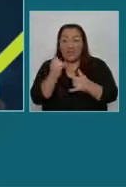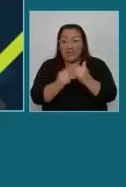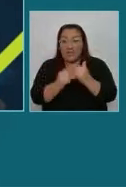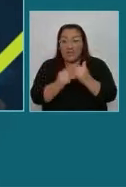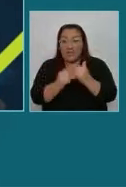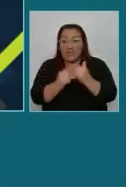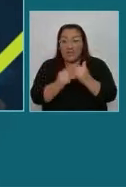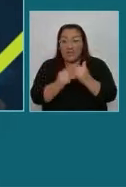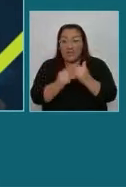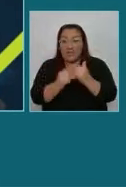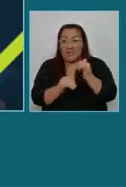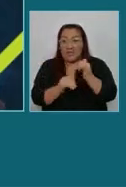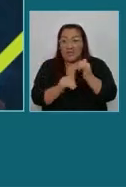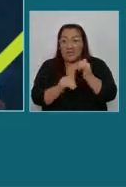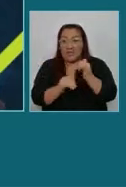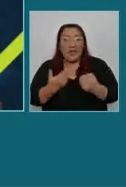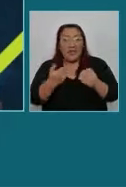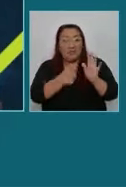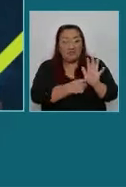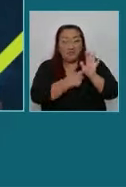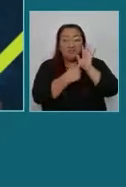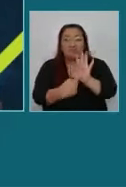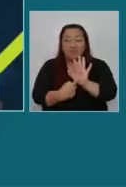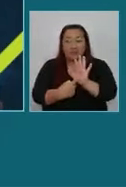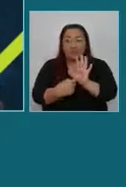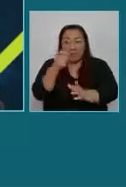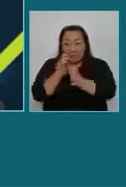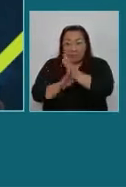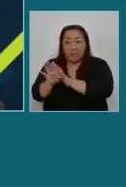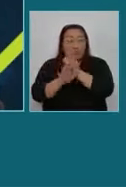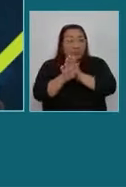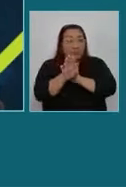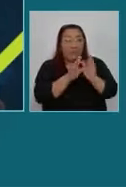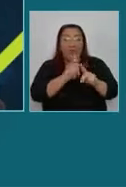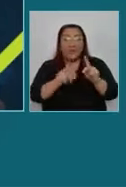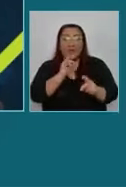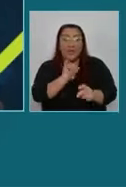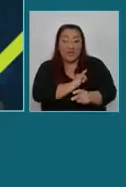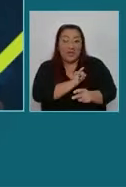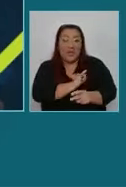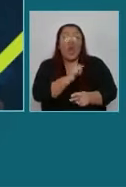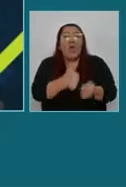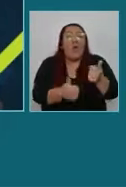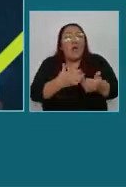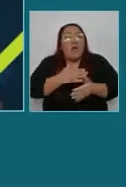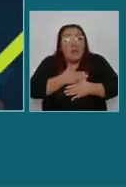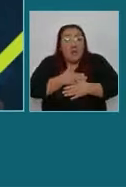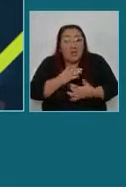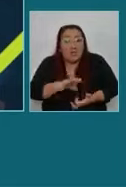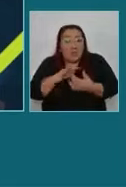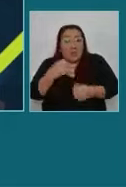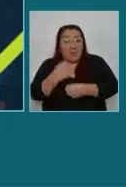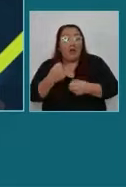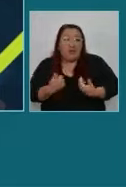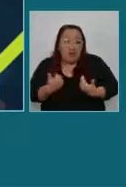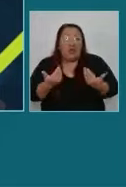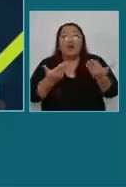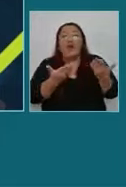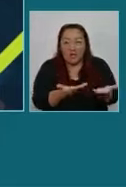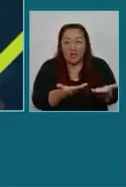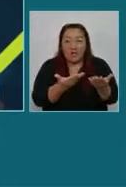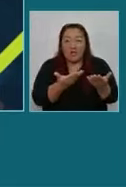cual nos permite tener y presentarle a los emprendedores o a las instituciones cuáles son nuestras líneas específicas de trabajo, así